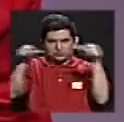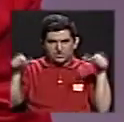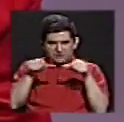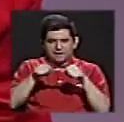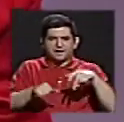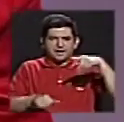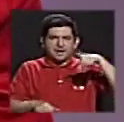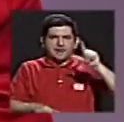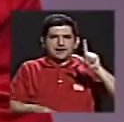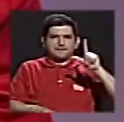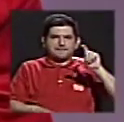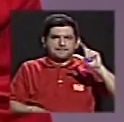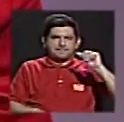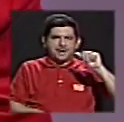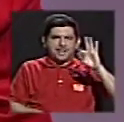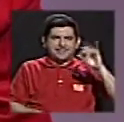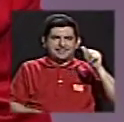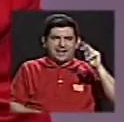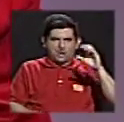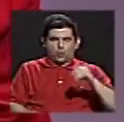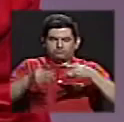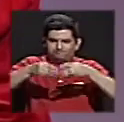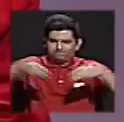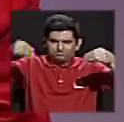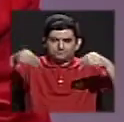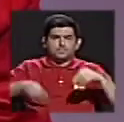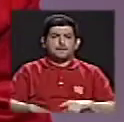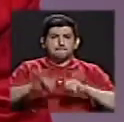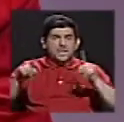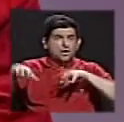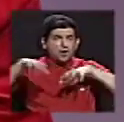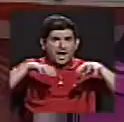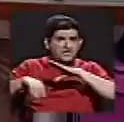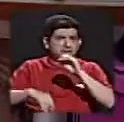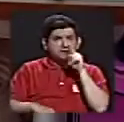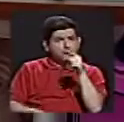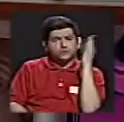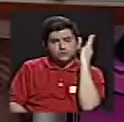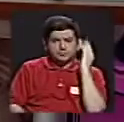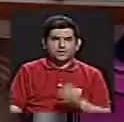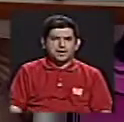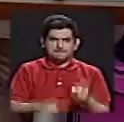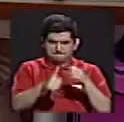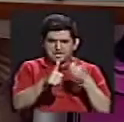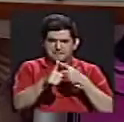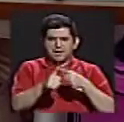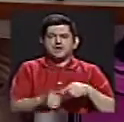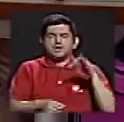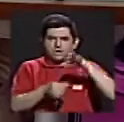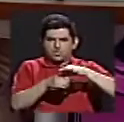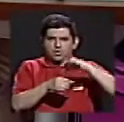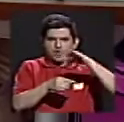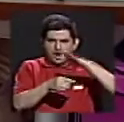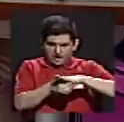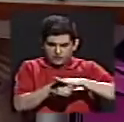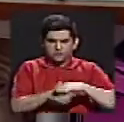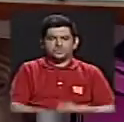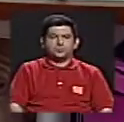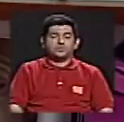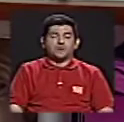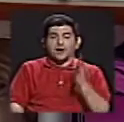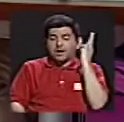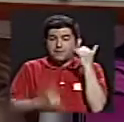plataneros. Pero no por la actividad, no por ser mujer o... Empezando el agro. Ajá, por ahí, general. Y ya en el caso